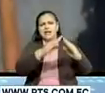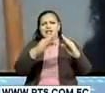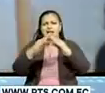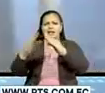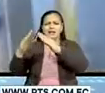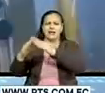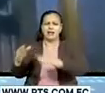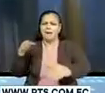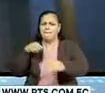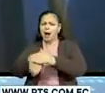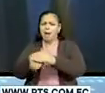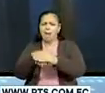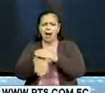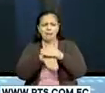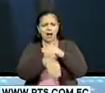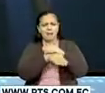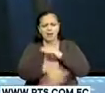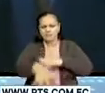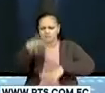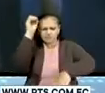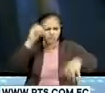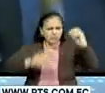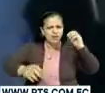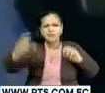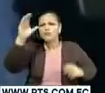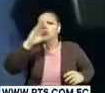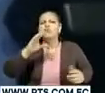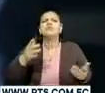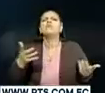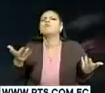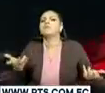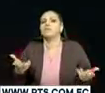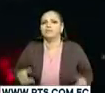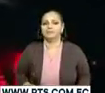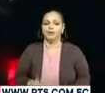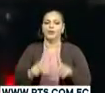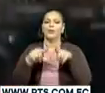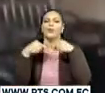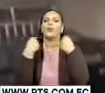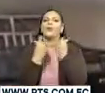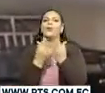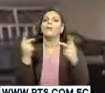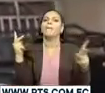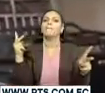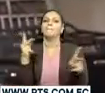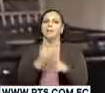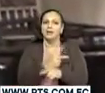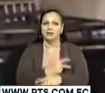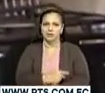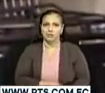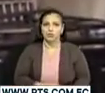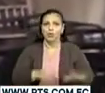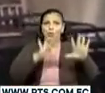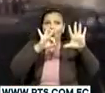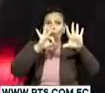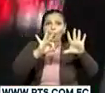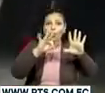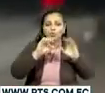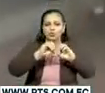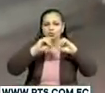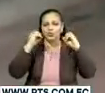¿Qué buscaban? Pues a los integrantes, escuchen bien, de 8 organizaciones delictivas